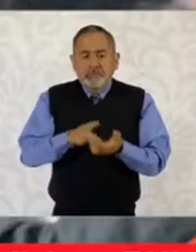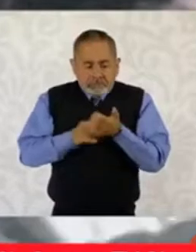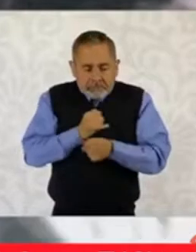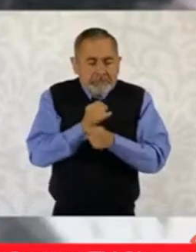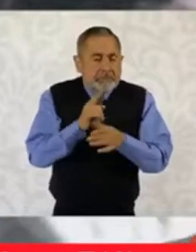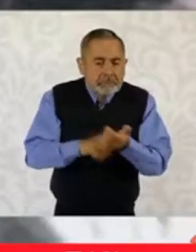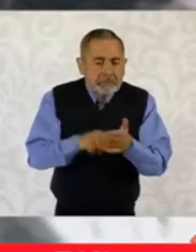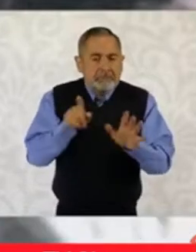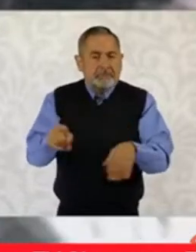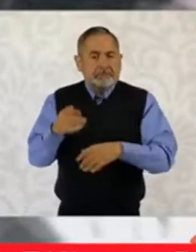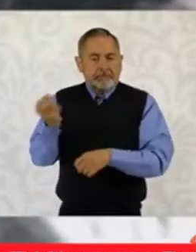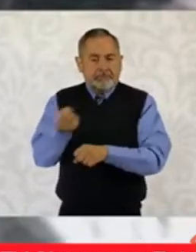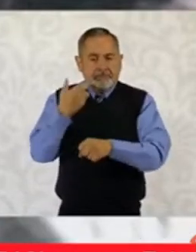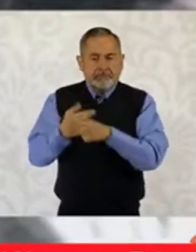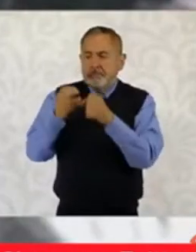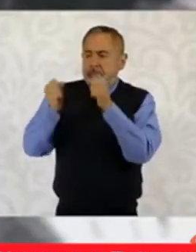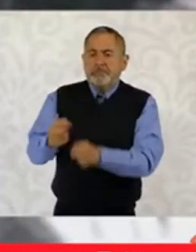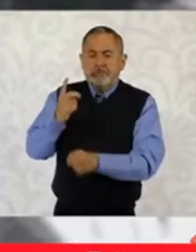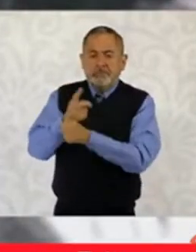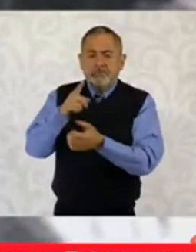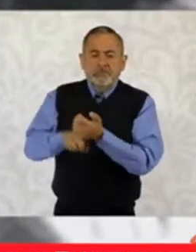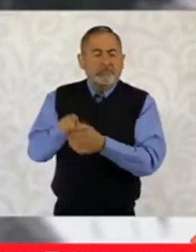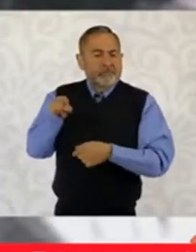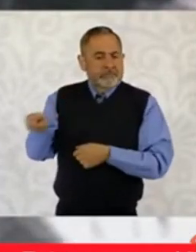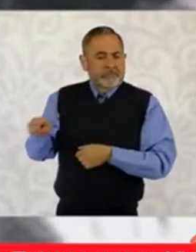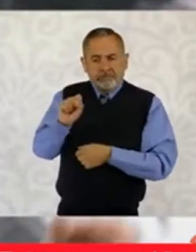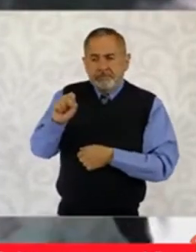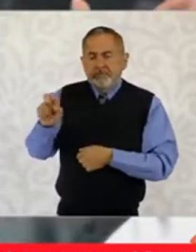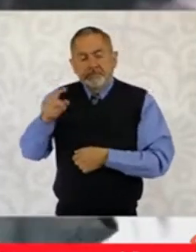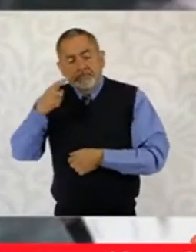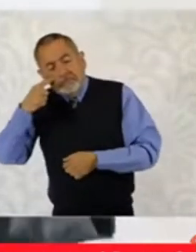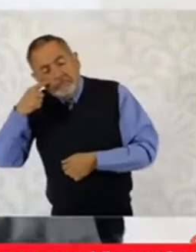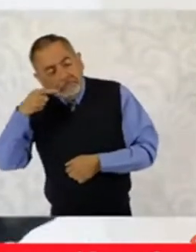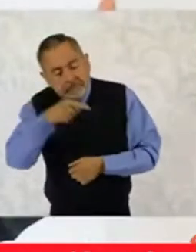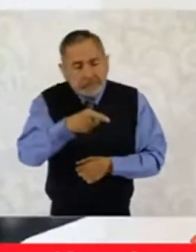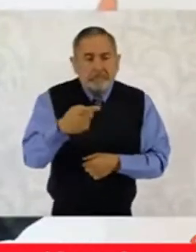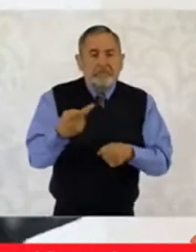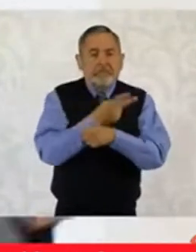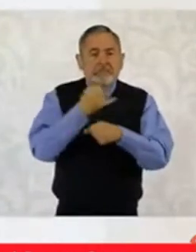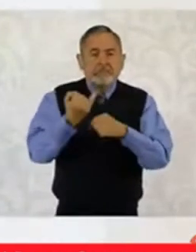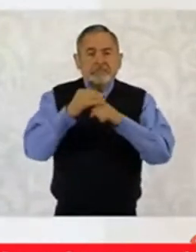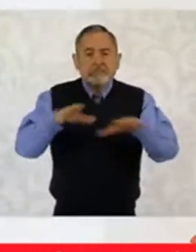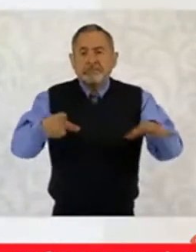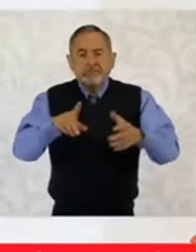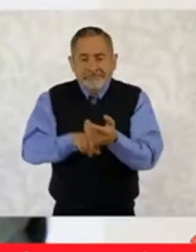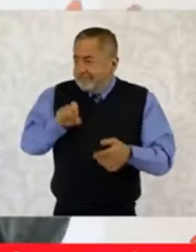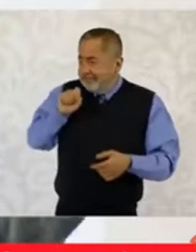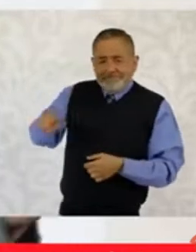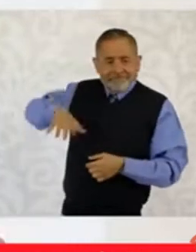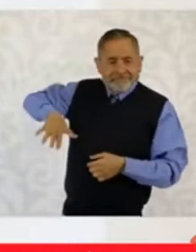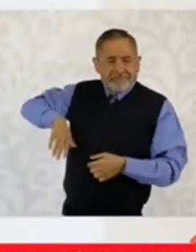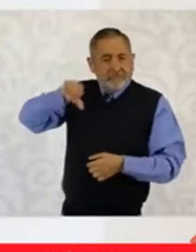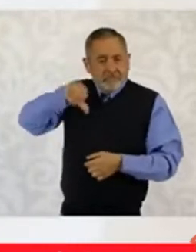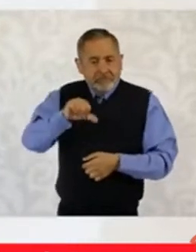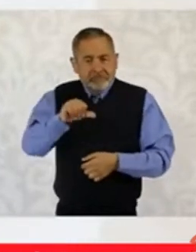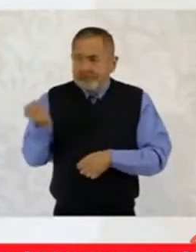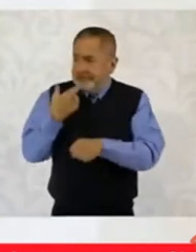La Secretaría de Seguridad y Protección Ciudadana, lo que informó el día de hoy el